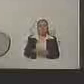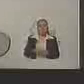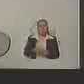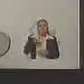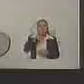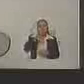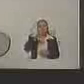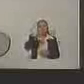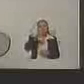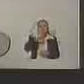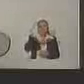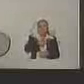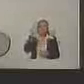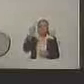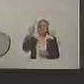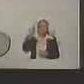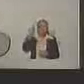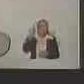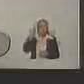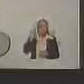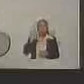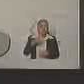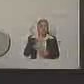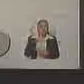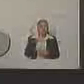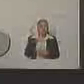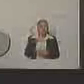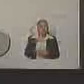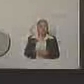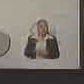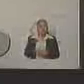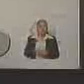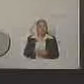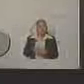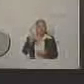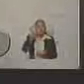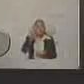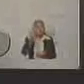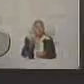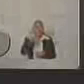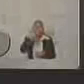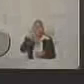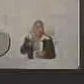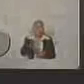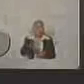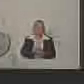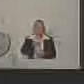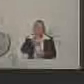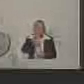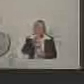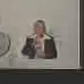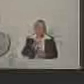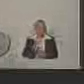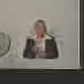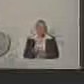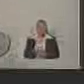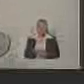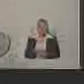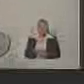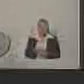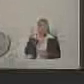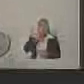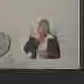que me escuchas a través del movimiento de tus manos. Quiero referirme a ti, amiga, que como